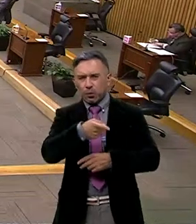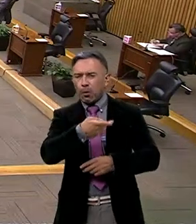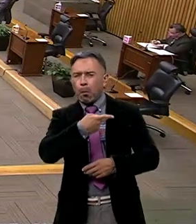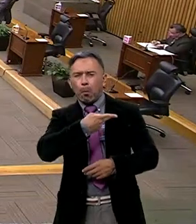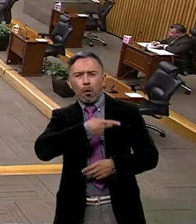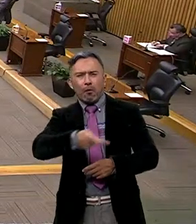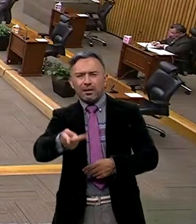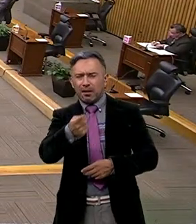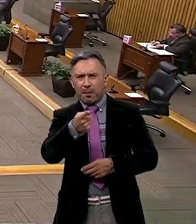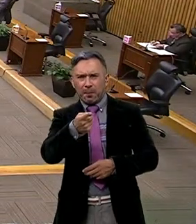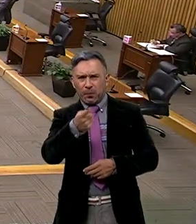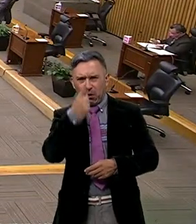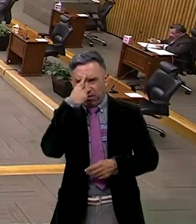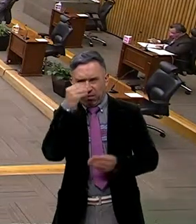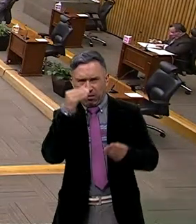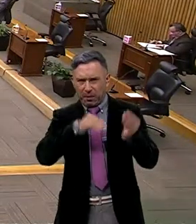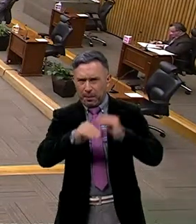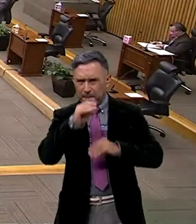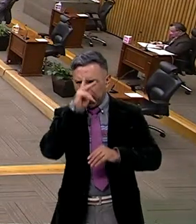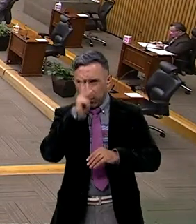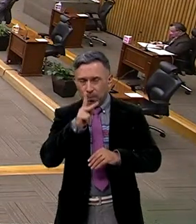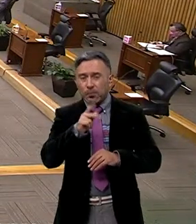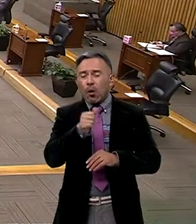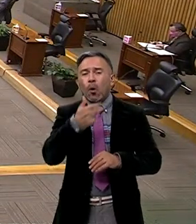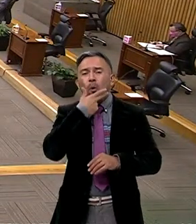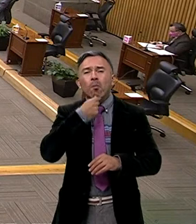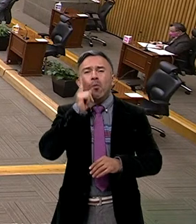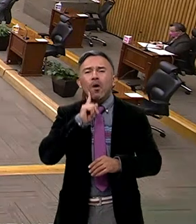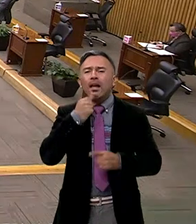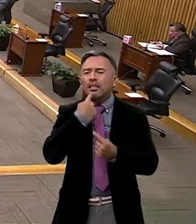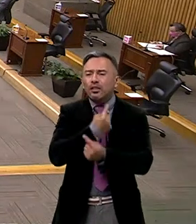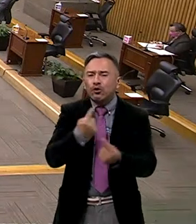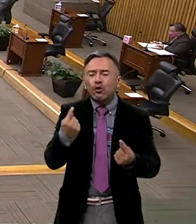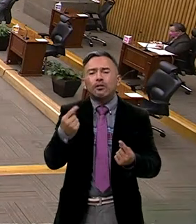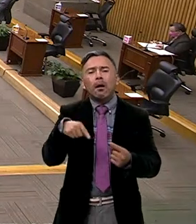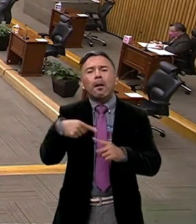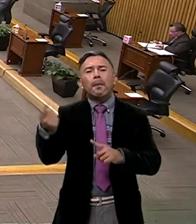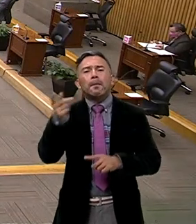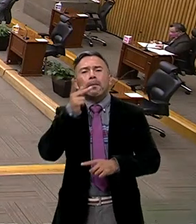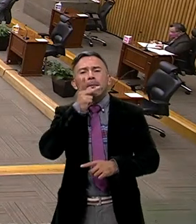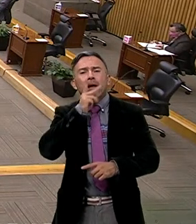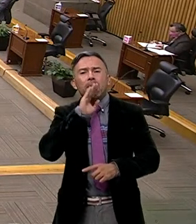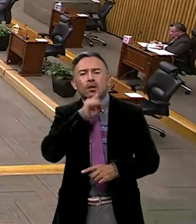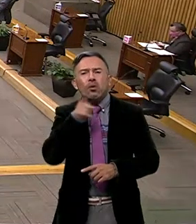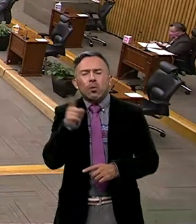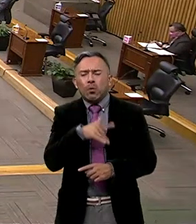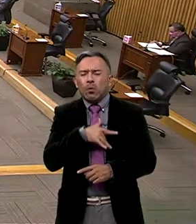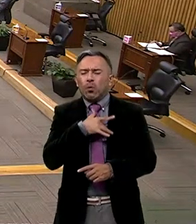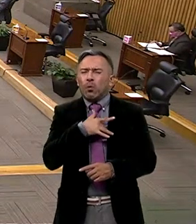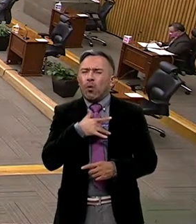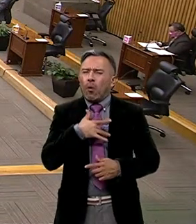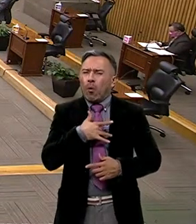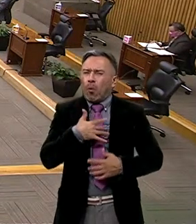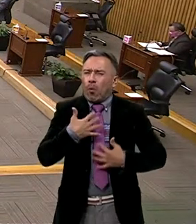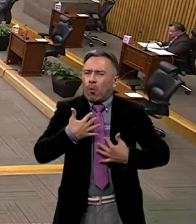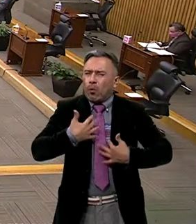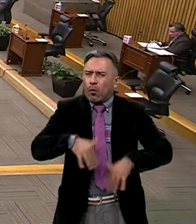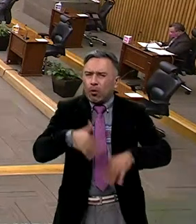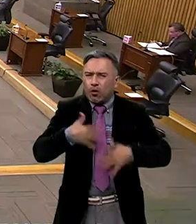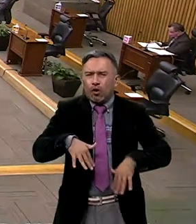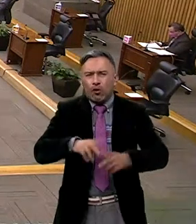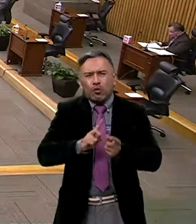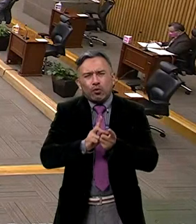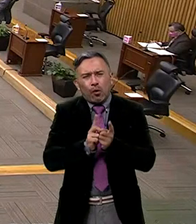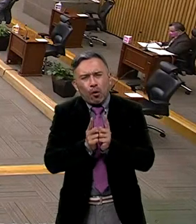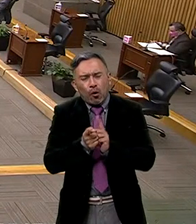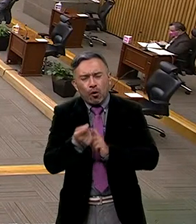como parapeto a los niños y niñas y sus padres que con todo flors se cargan a cuestas con todo el dolor que